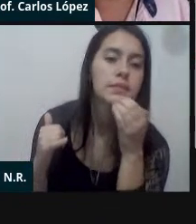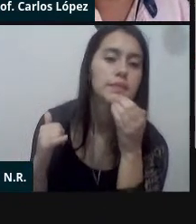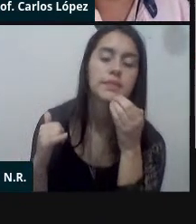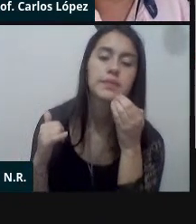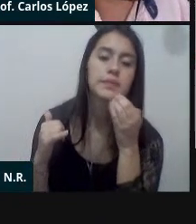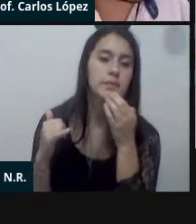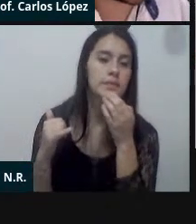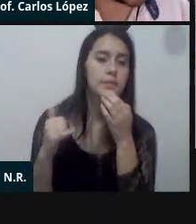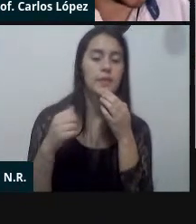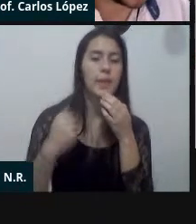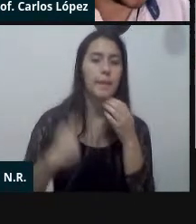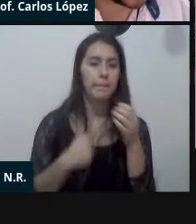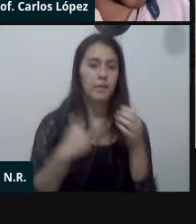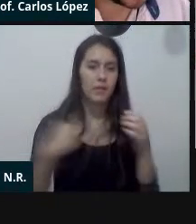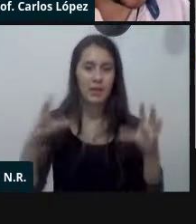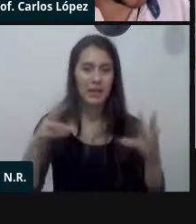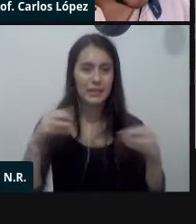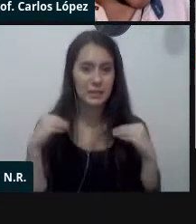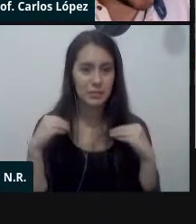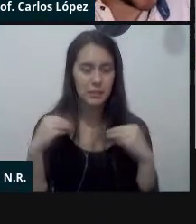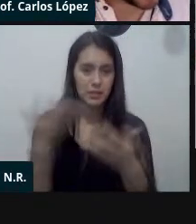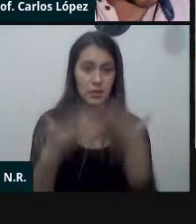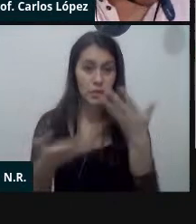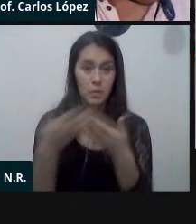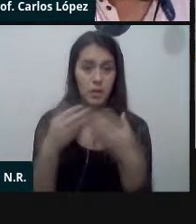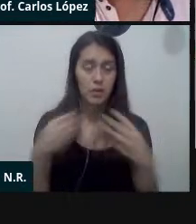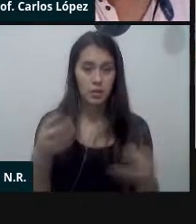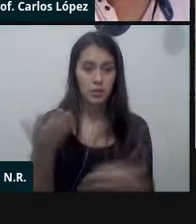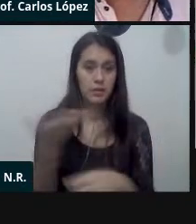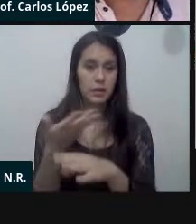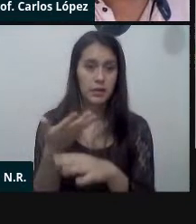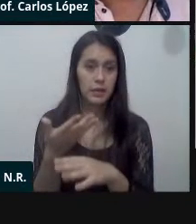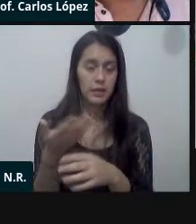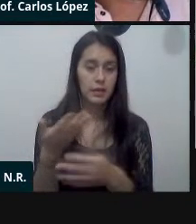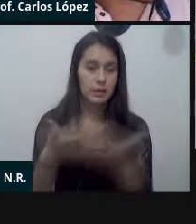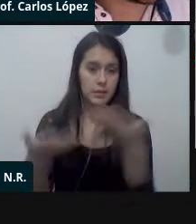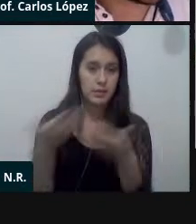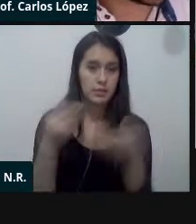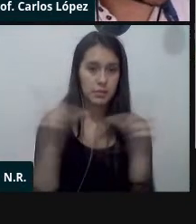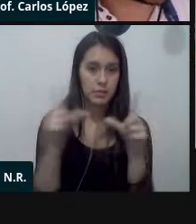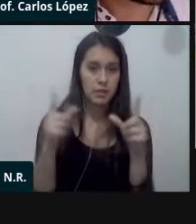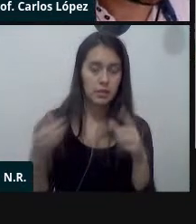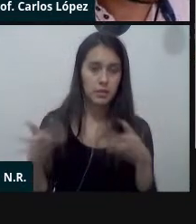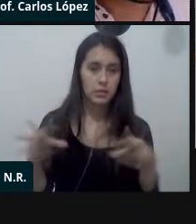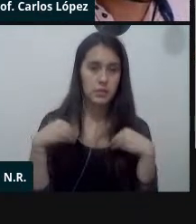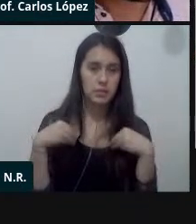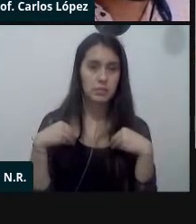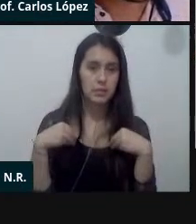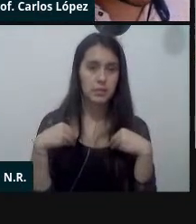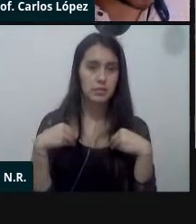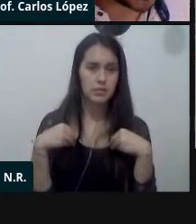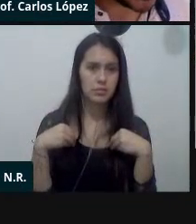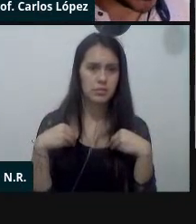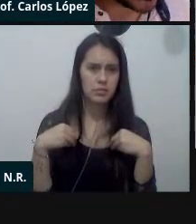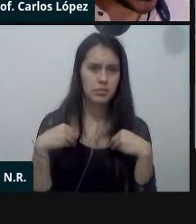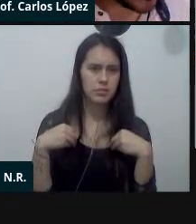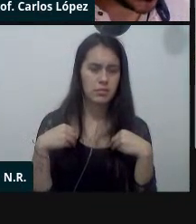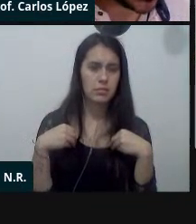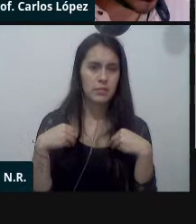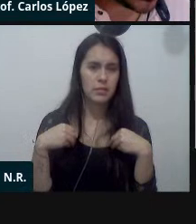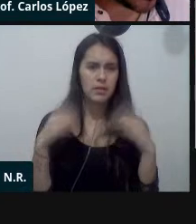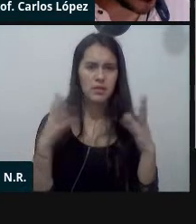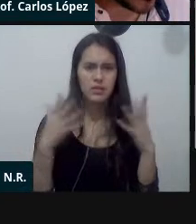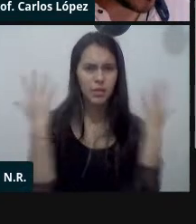me aceptes la pantalla que estoy compartiendo en el StreamYard de prueba. Sí, profesor. Es que lo que pasa es que estoy un poquito perdido. No sé dónde está